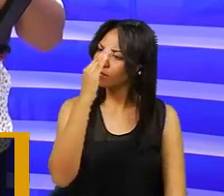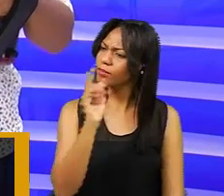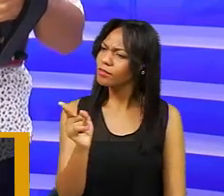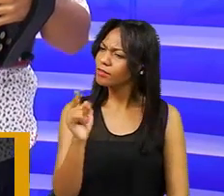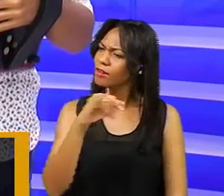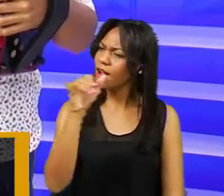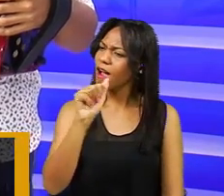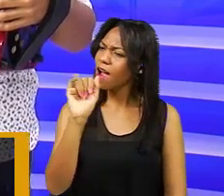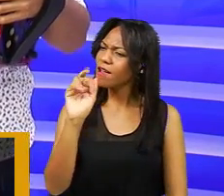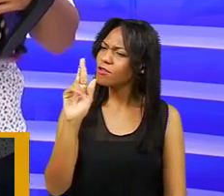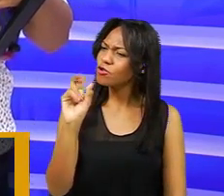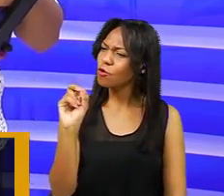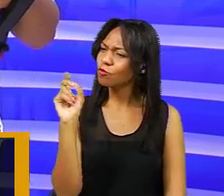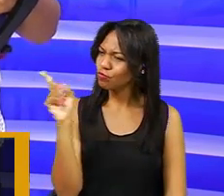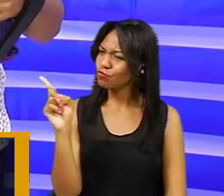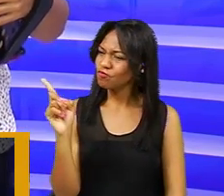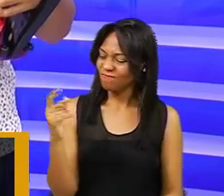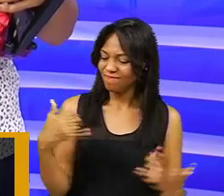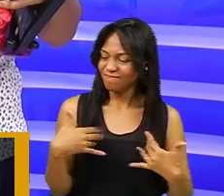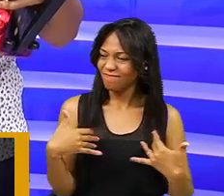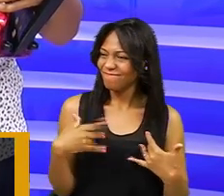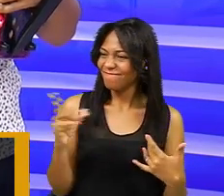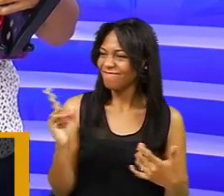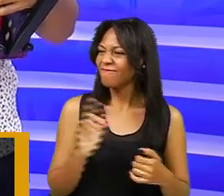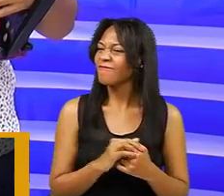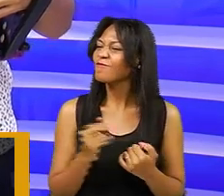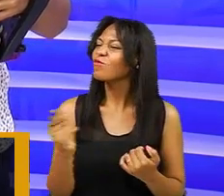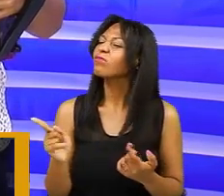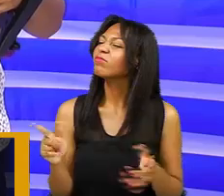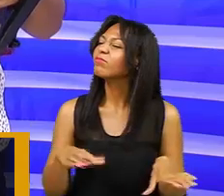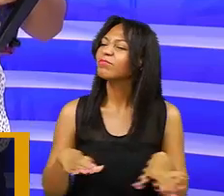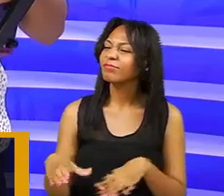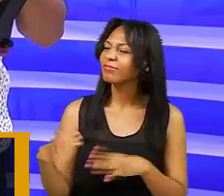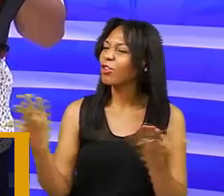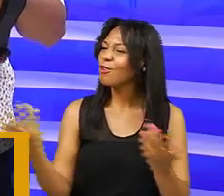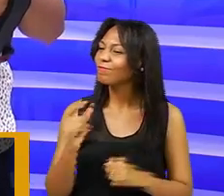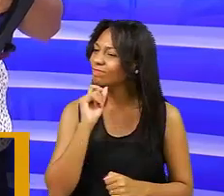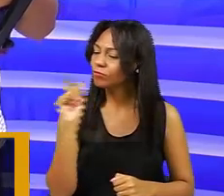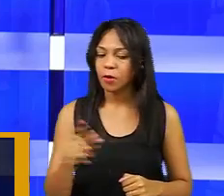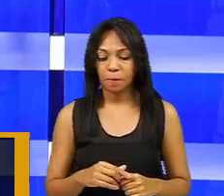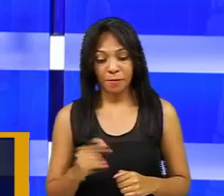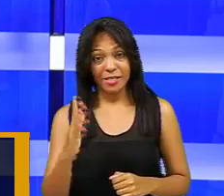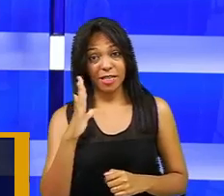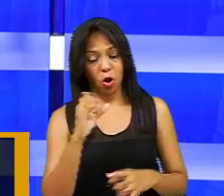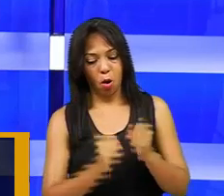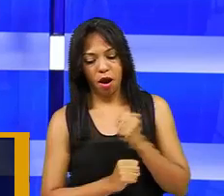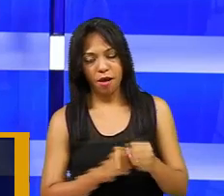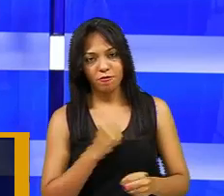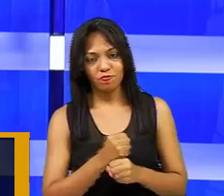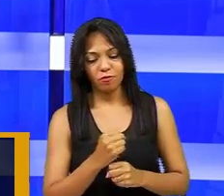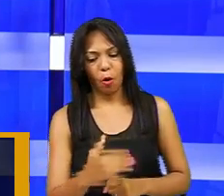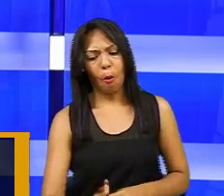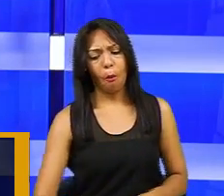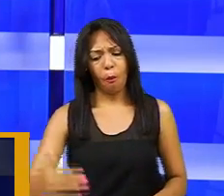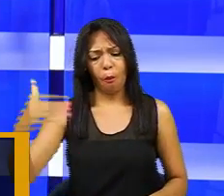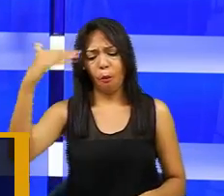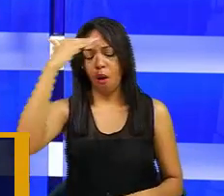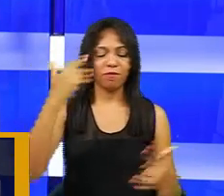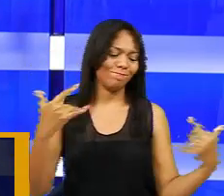poco a los televidentes más de su vida. Bueno, Jairo de la Osa, desde los 5 años interpreta el acordeón, orgullosamente